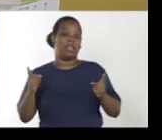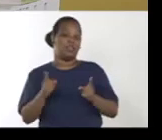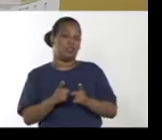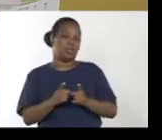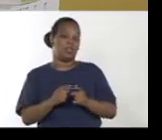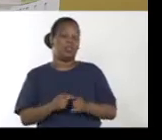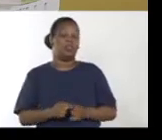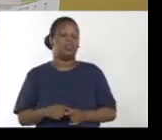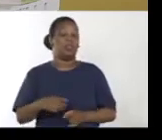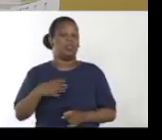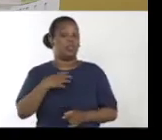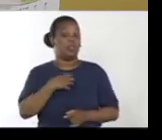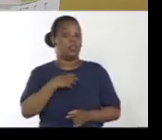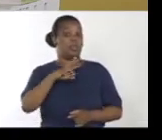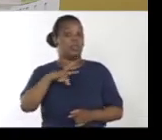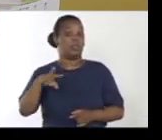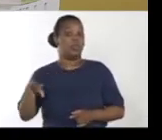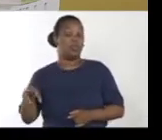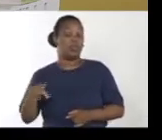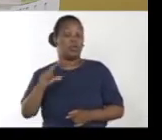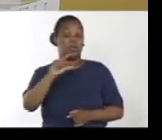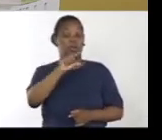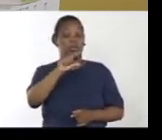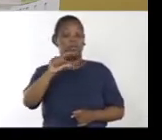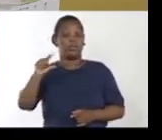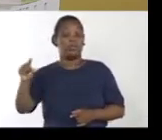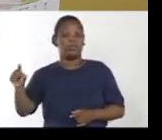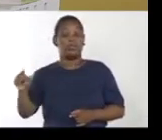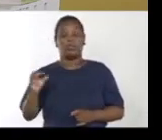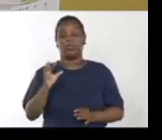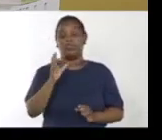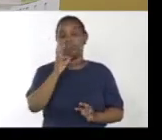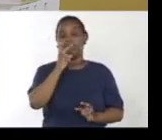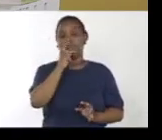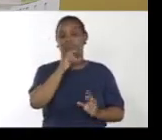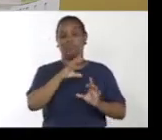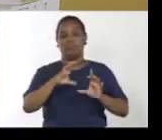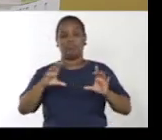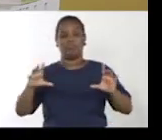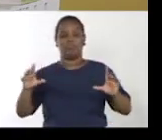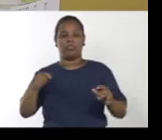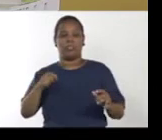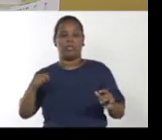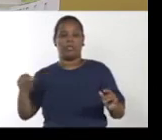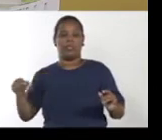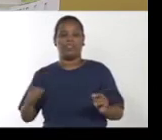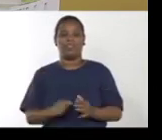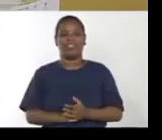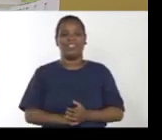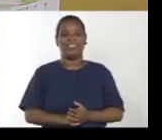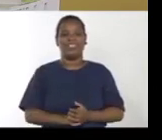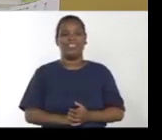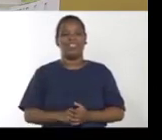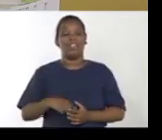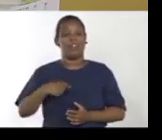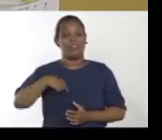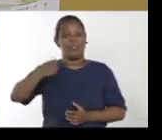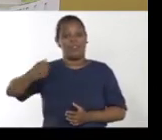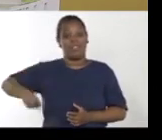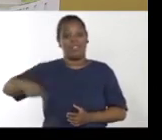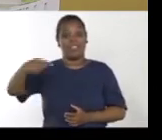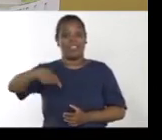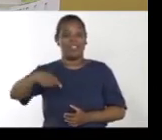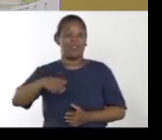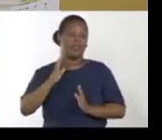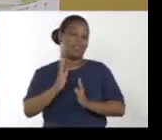En resumen, traten de que sus textos sean un modelo en la escritura. Vamos a aprovechar